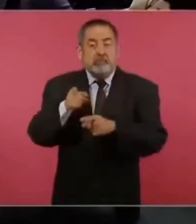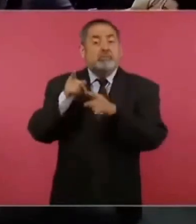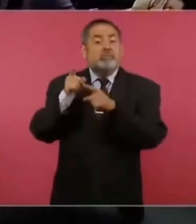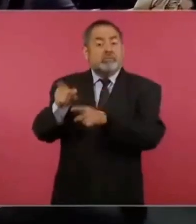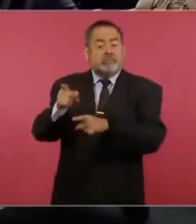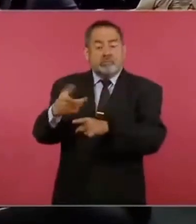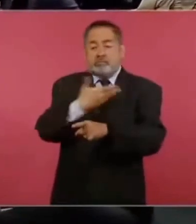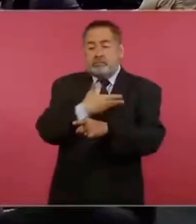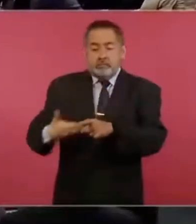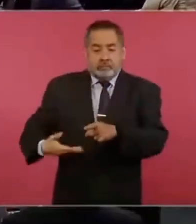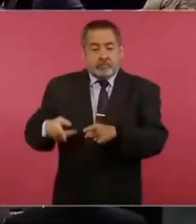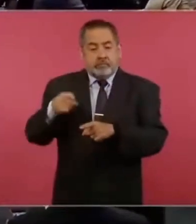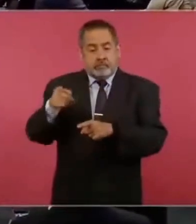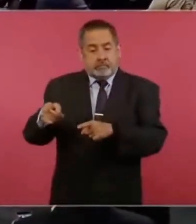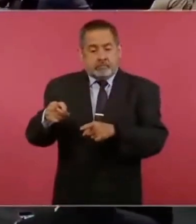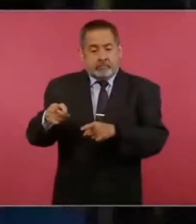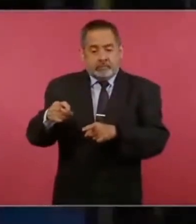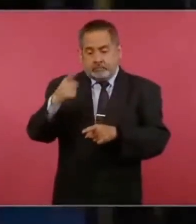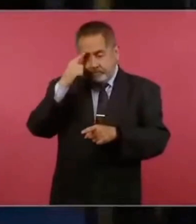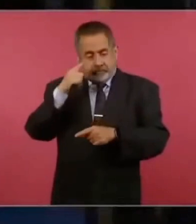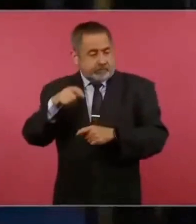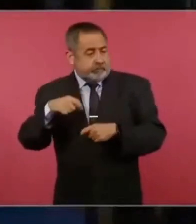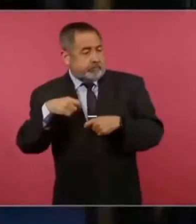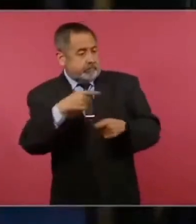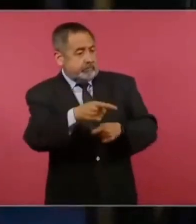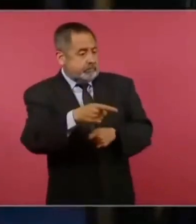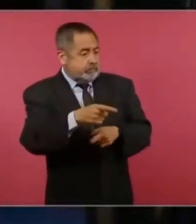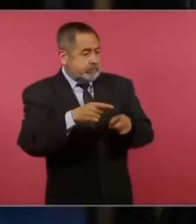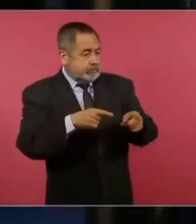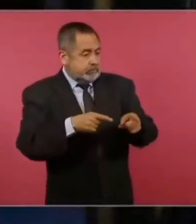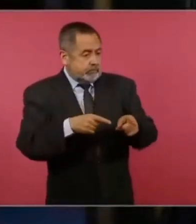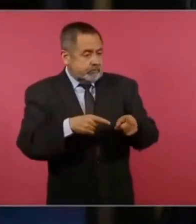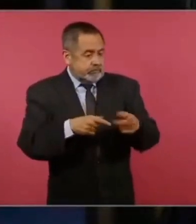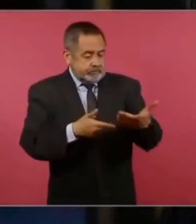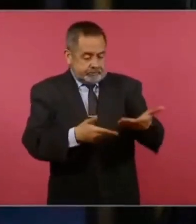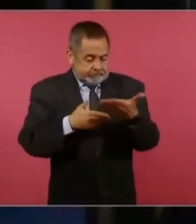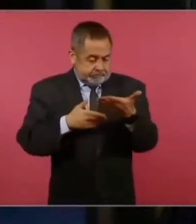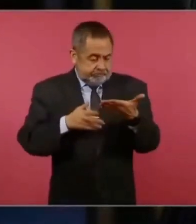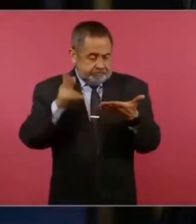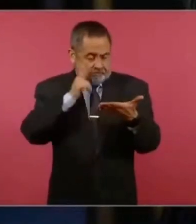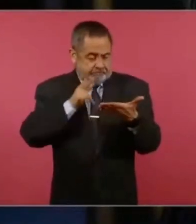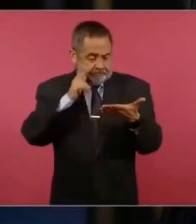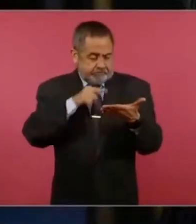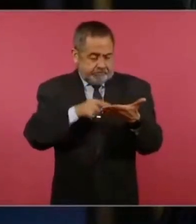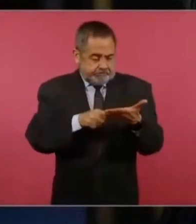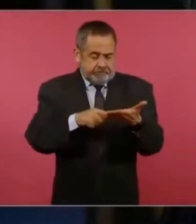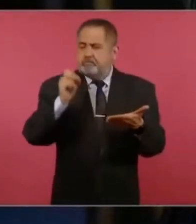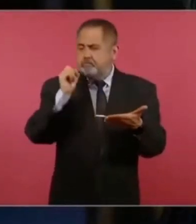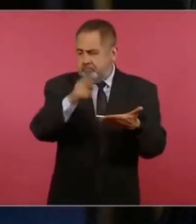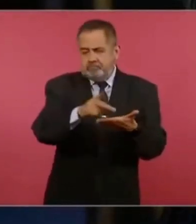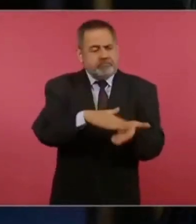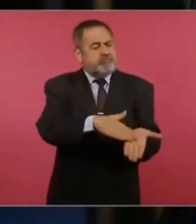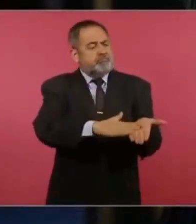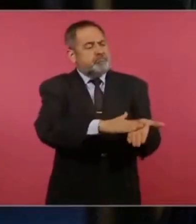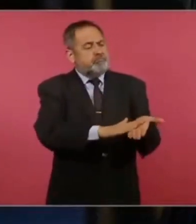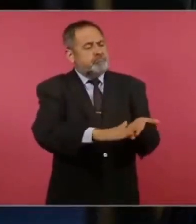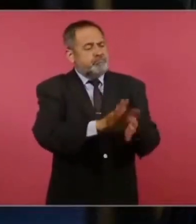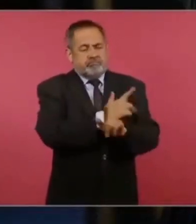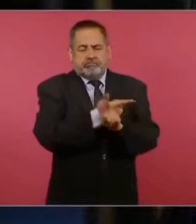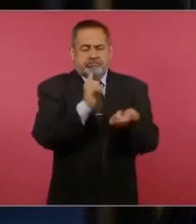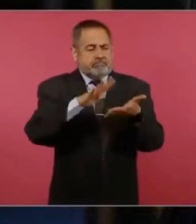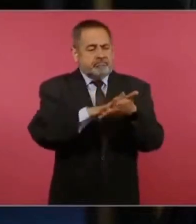Ejecutivo, para brindar amnistía de manera directa a quienes aporten elementos comprobables que resulten útiles